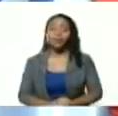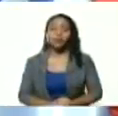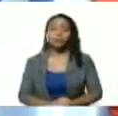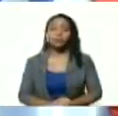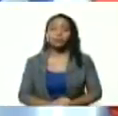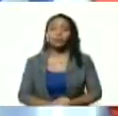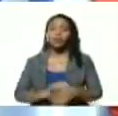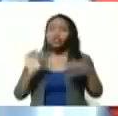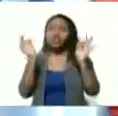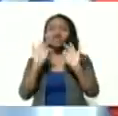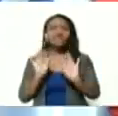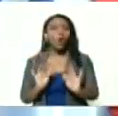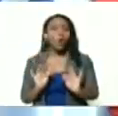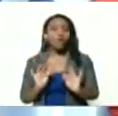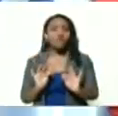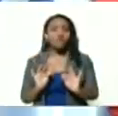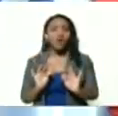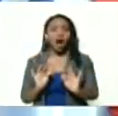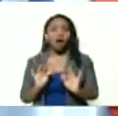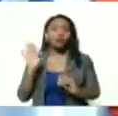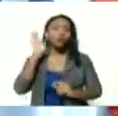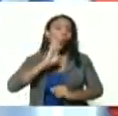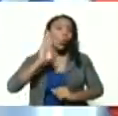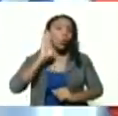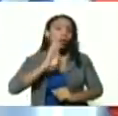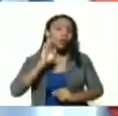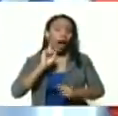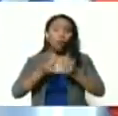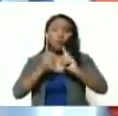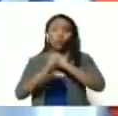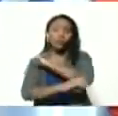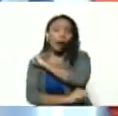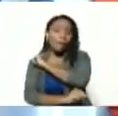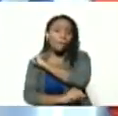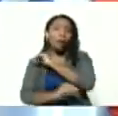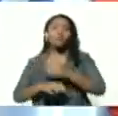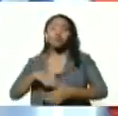de forma obviamente incorrecta, pueden